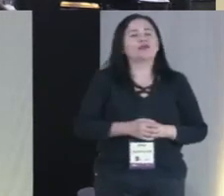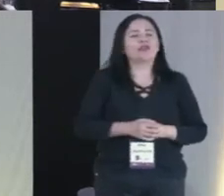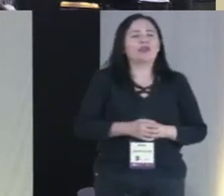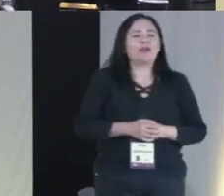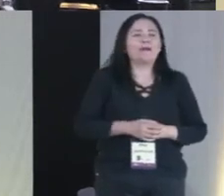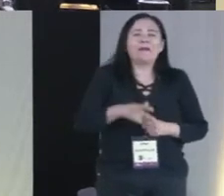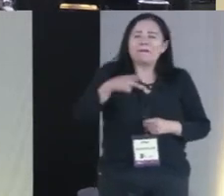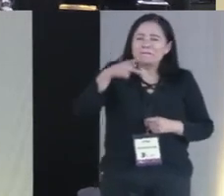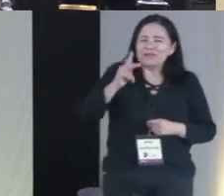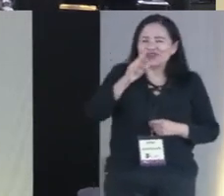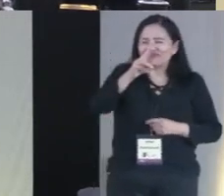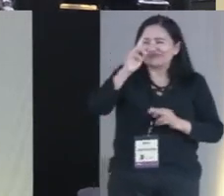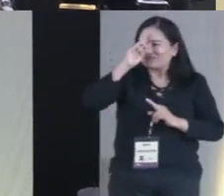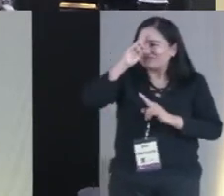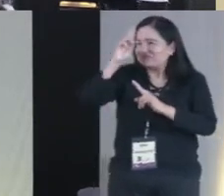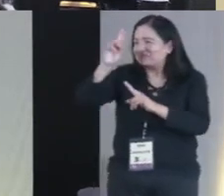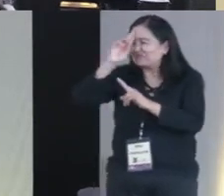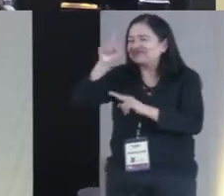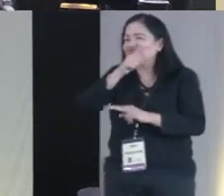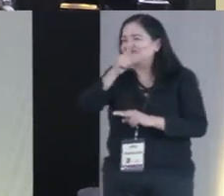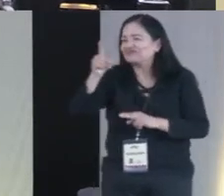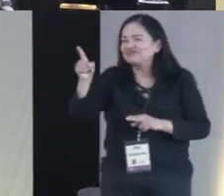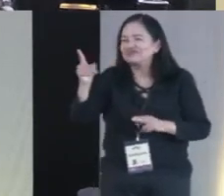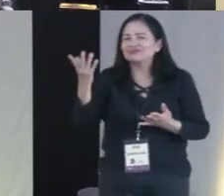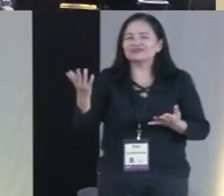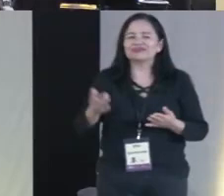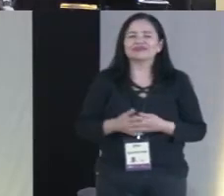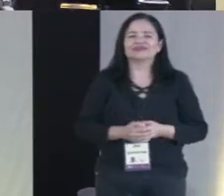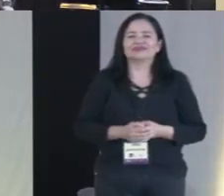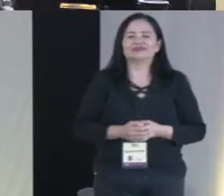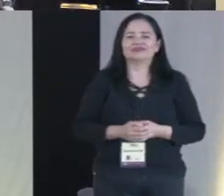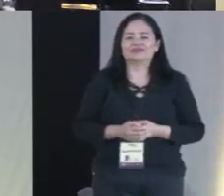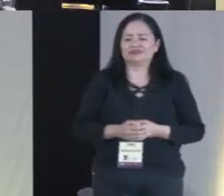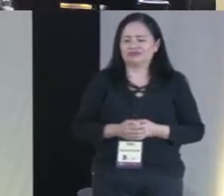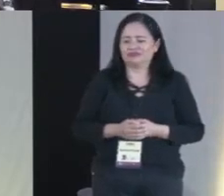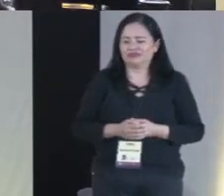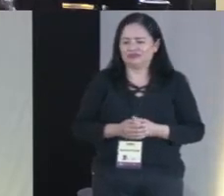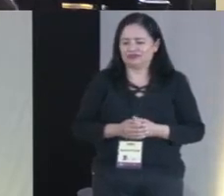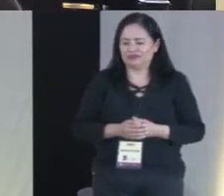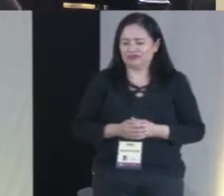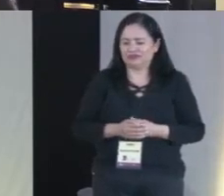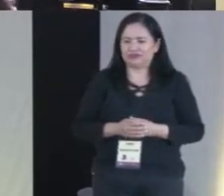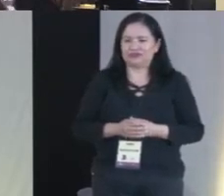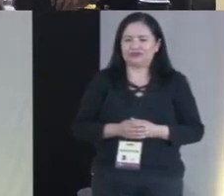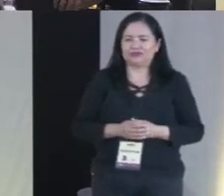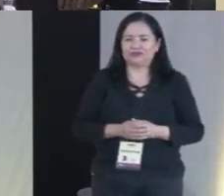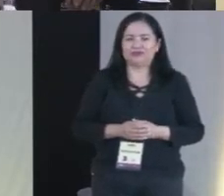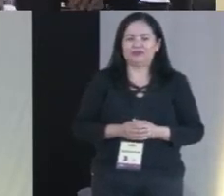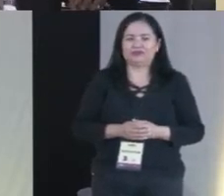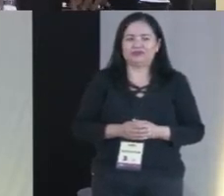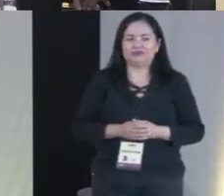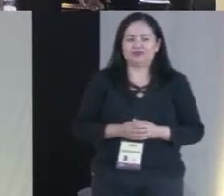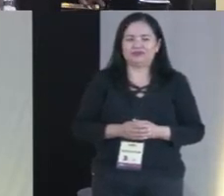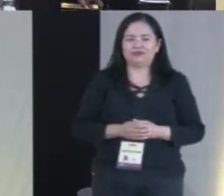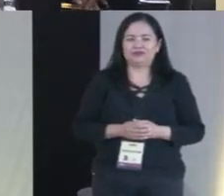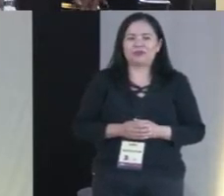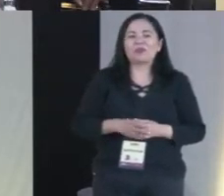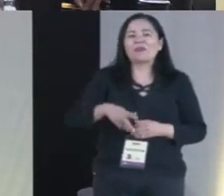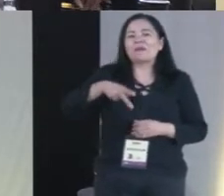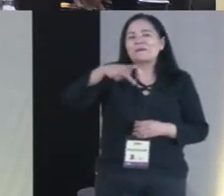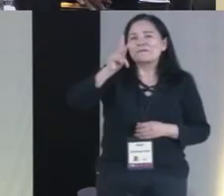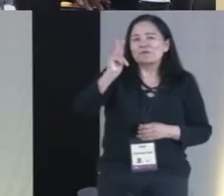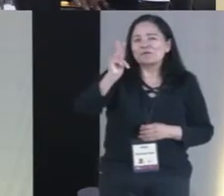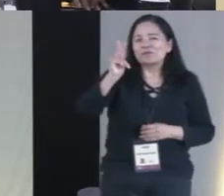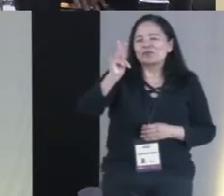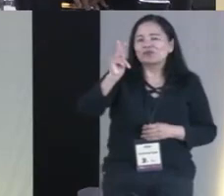Esos homenajes suelen ser impulsados por los